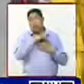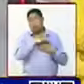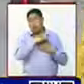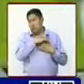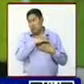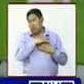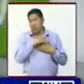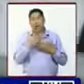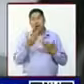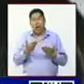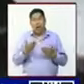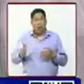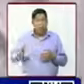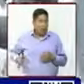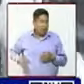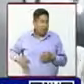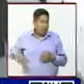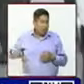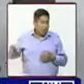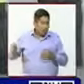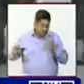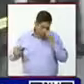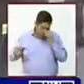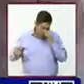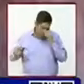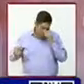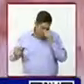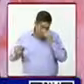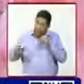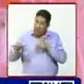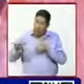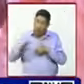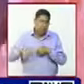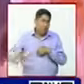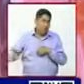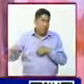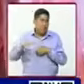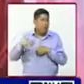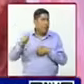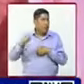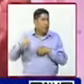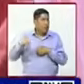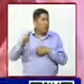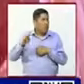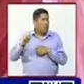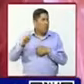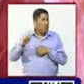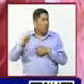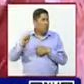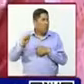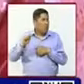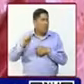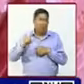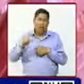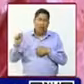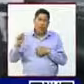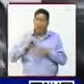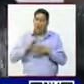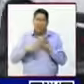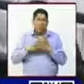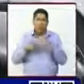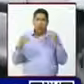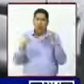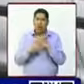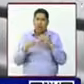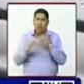duplas caninas, como le decía. El día de hoy hemos trabajado en la Pumaya también, limpiando, si se puede, si vale el término, toda la avenida